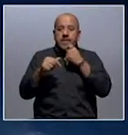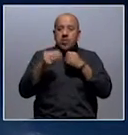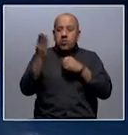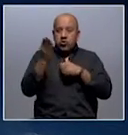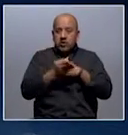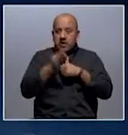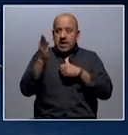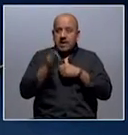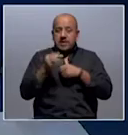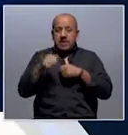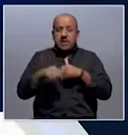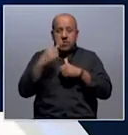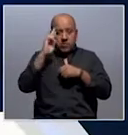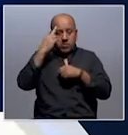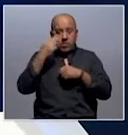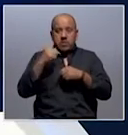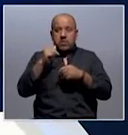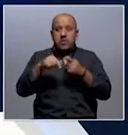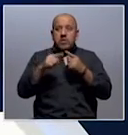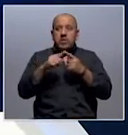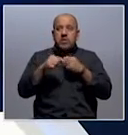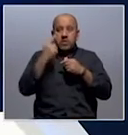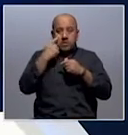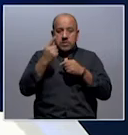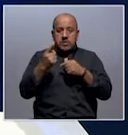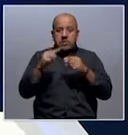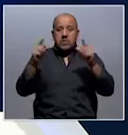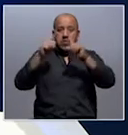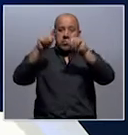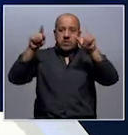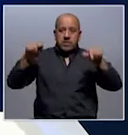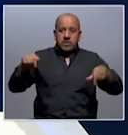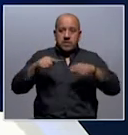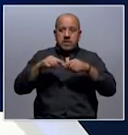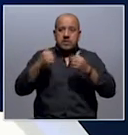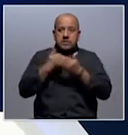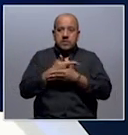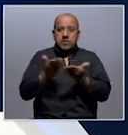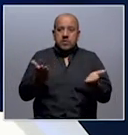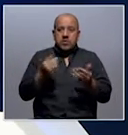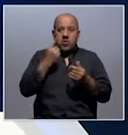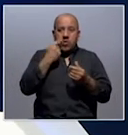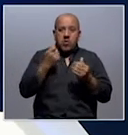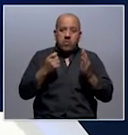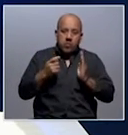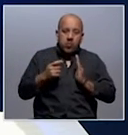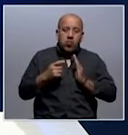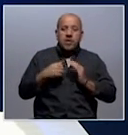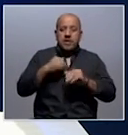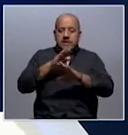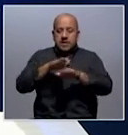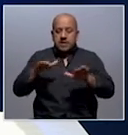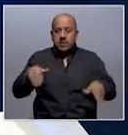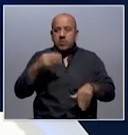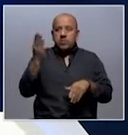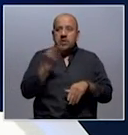uruguay son bastante altos nosotros vamos a ver a mis espaldas unas placas donde se muestra el porcentaje en lo que tiene que ver hombres mujeres y también en niños el